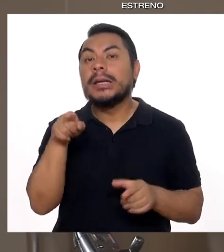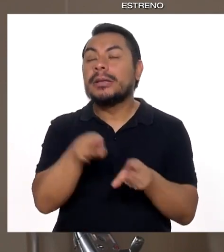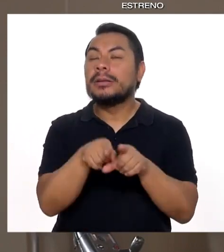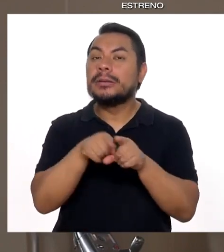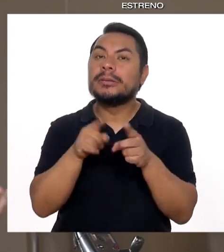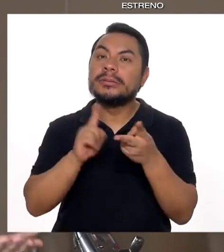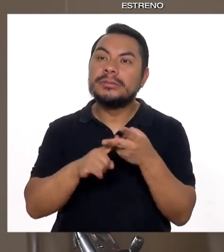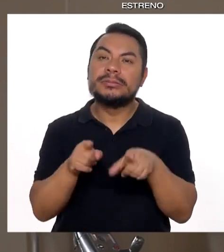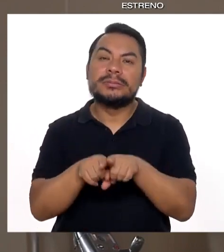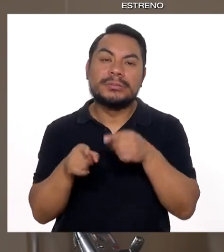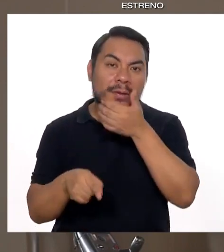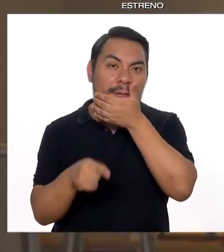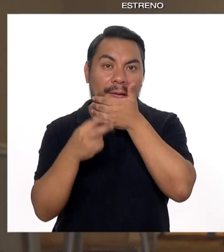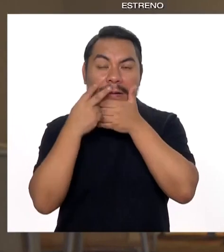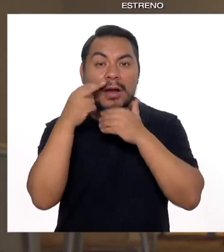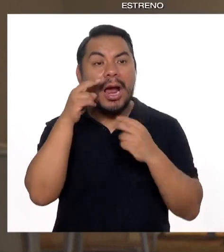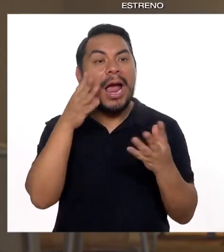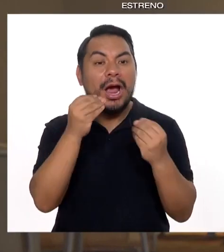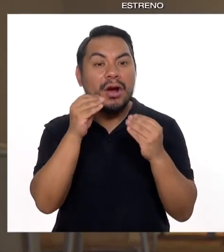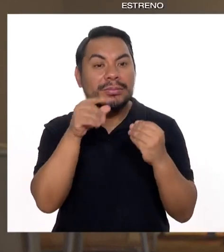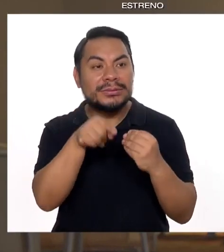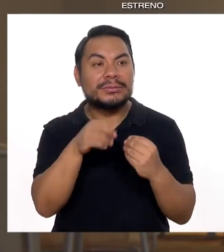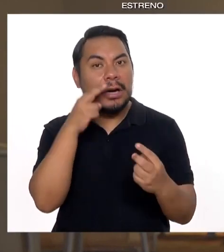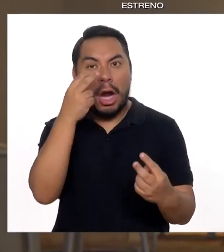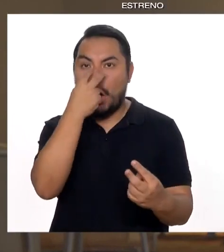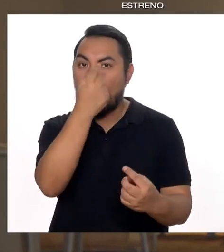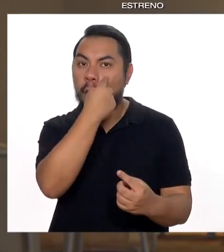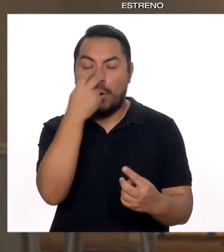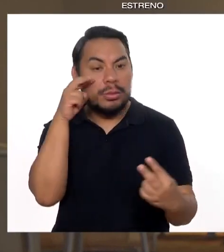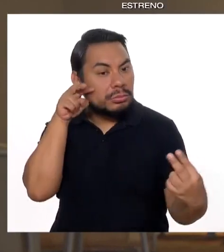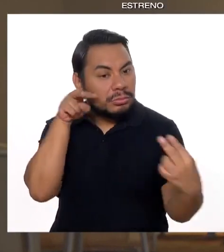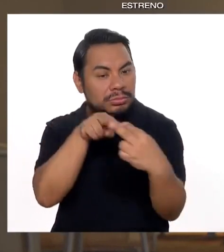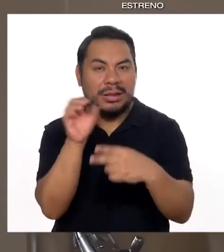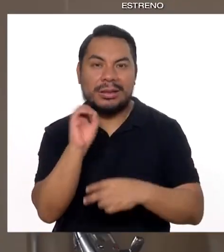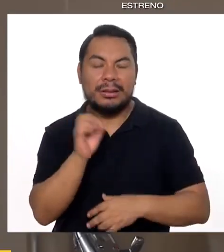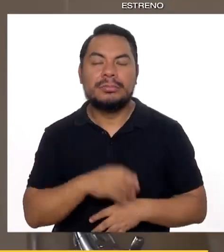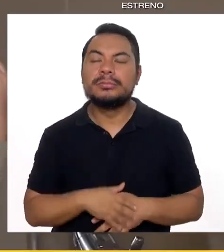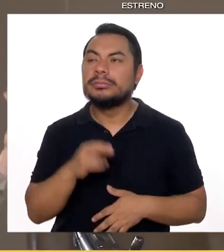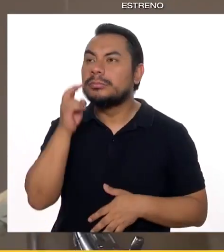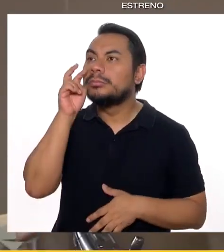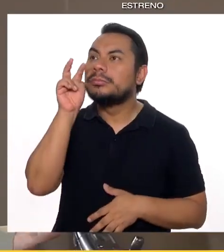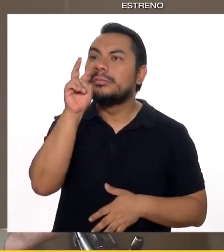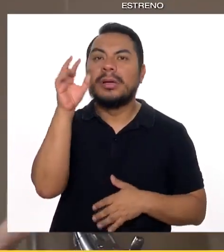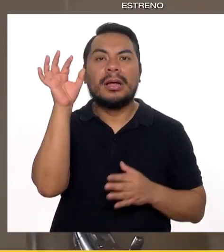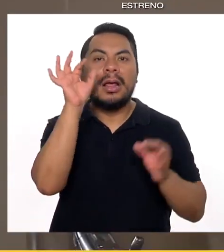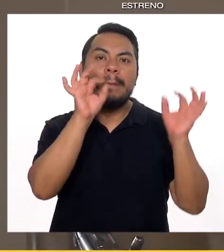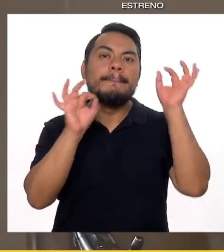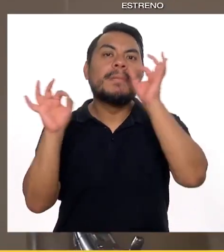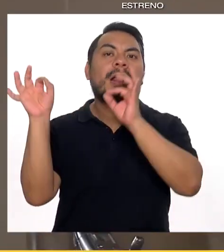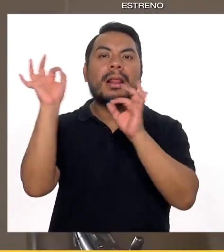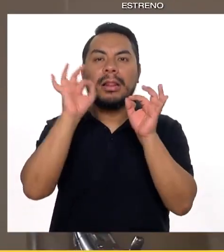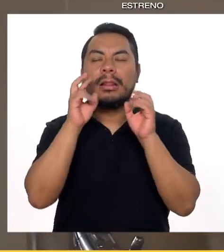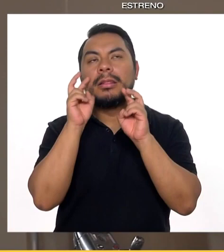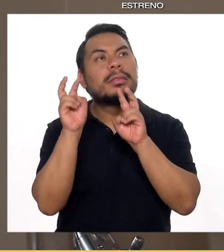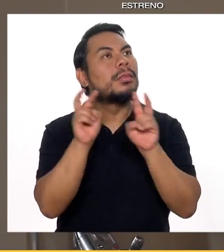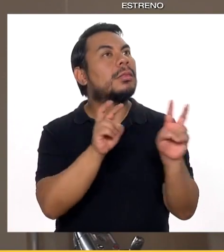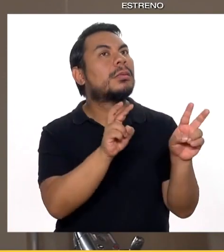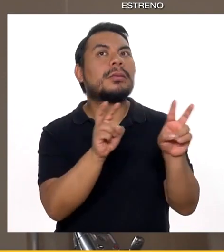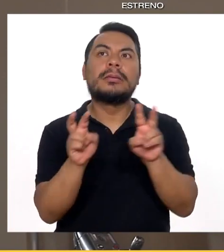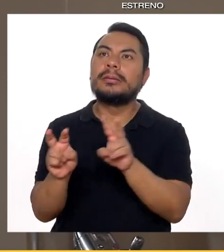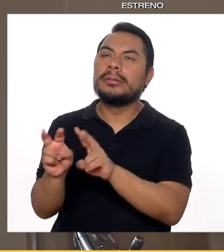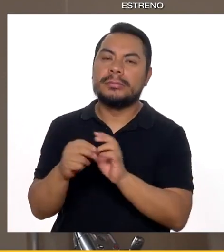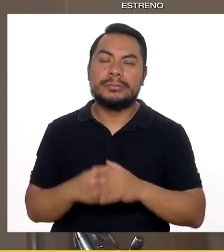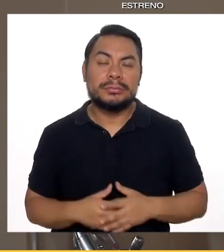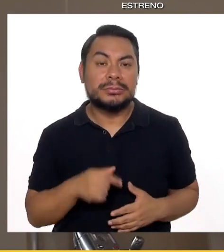tema de que no te miran a los ojos cuando les hablas. Son niños que pueden tener su mirada perdida o la mirada,